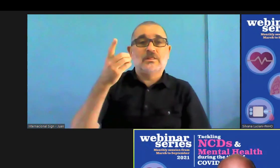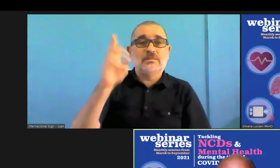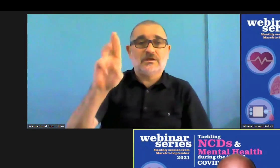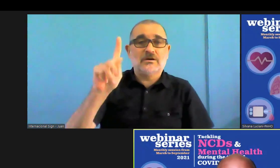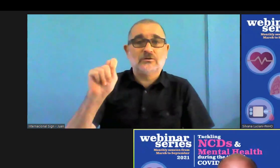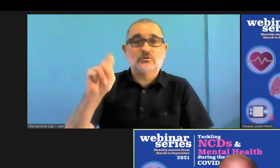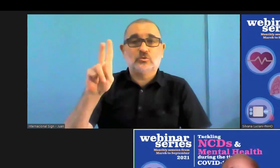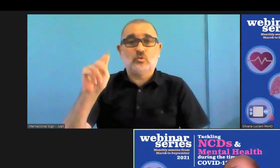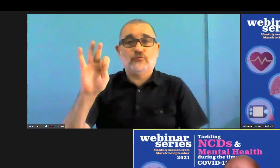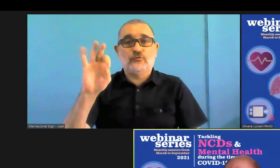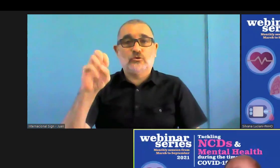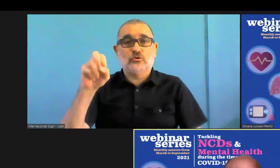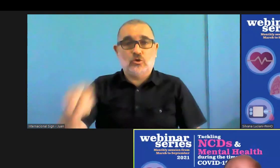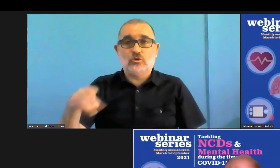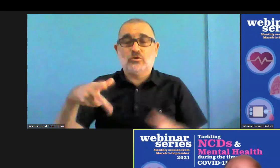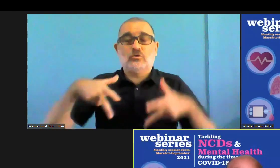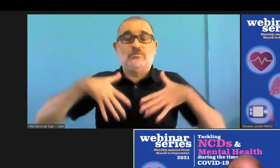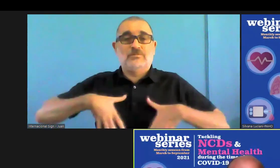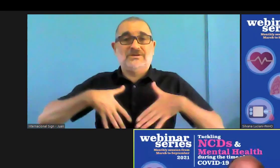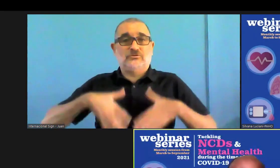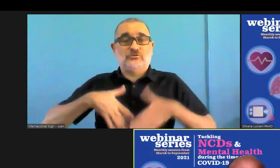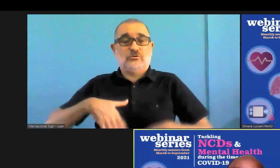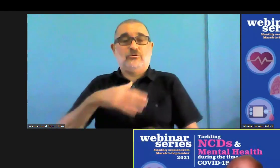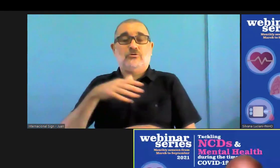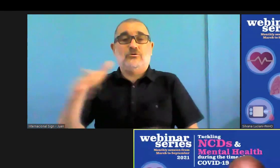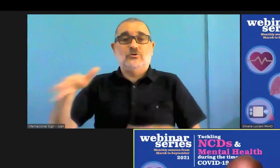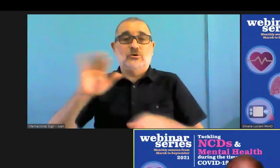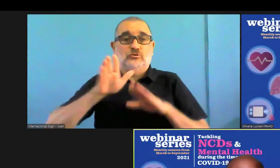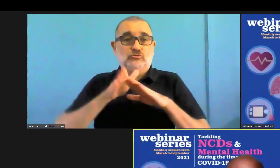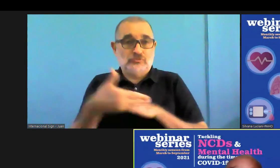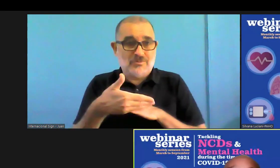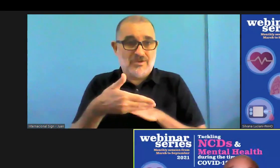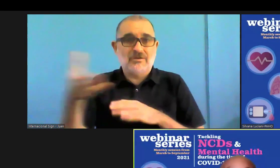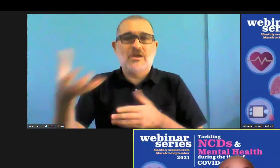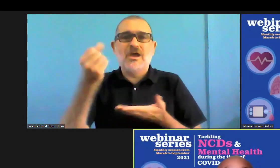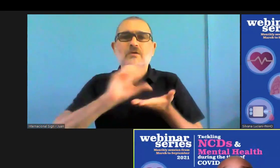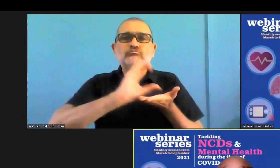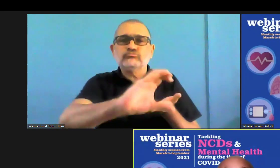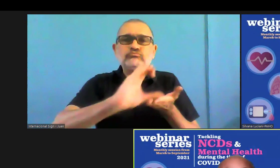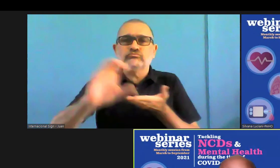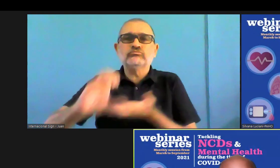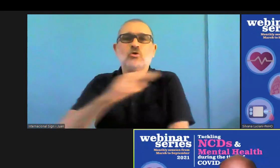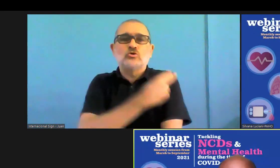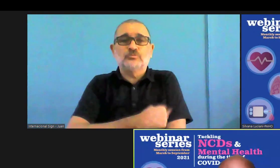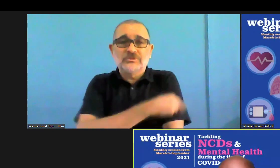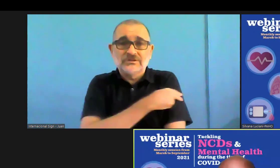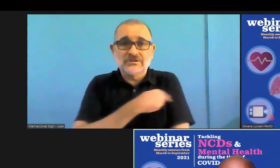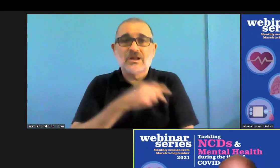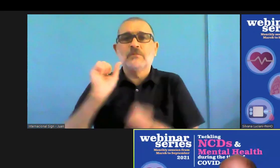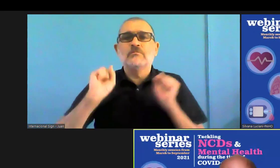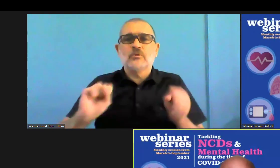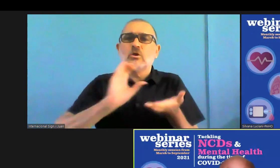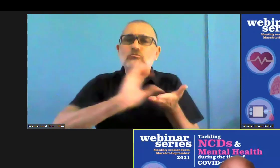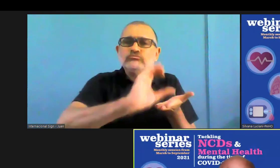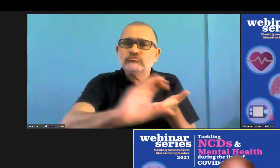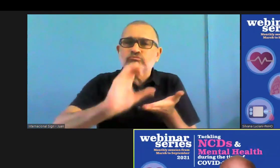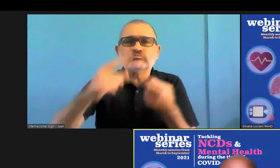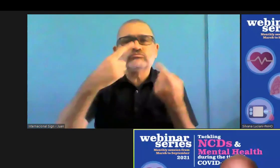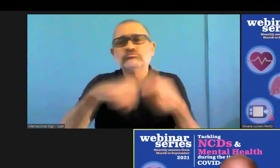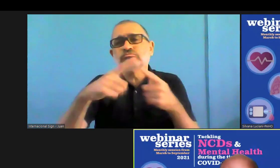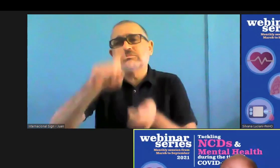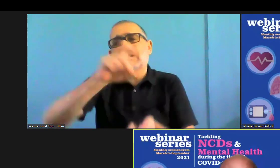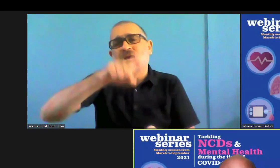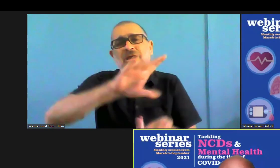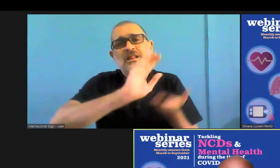salud. O sea que hay muchas necesidades diferentes. No puede uno decir, bueno, hay que obtener tanto dinero y hay que colocar